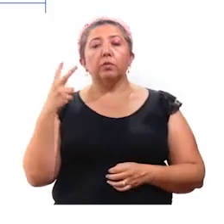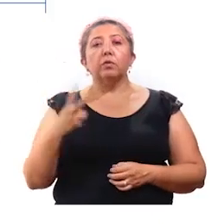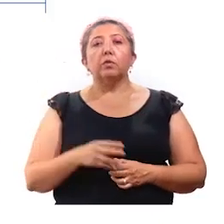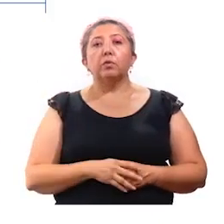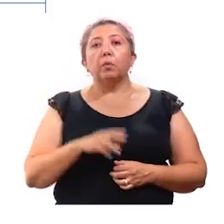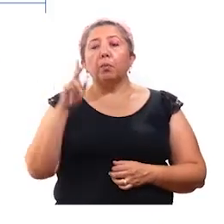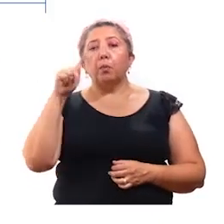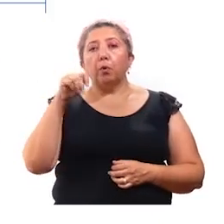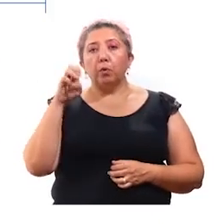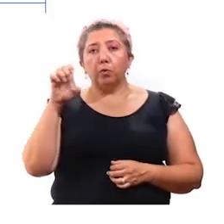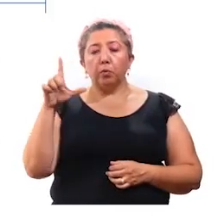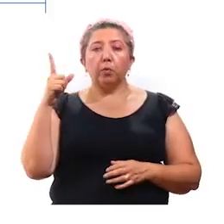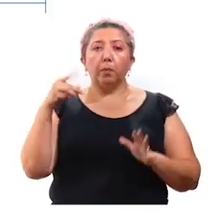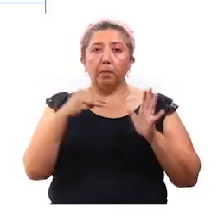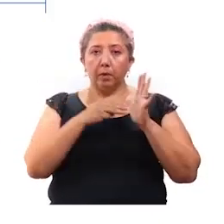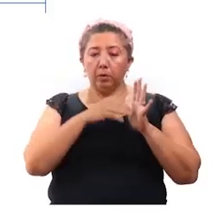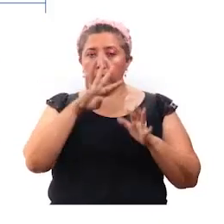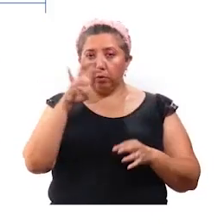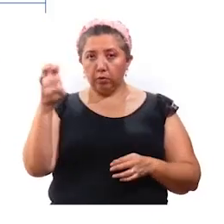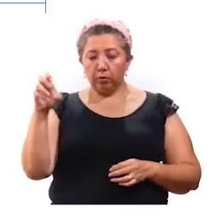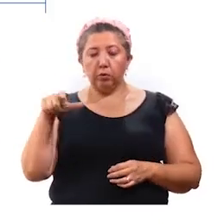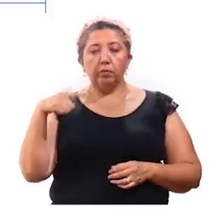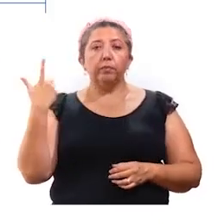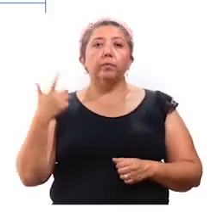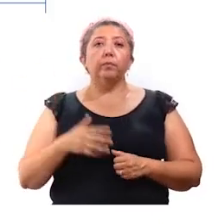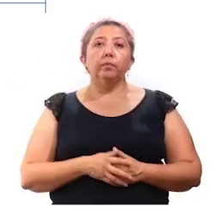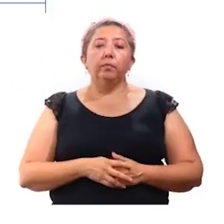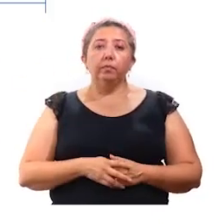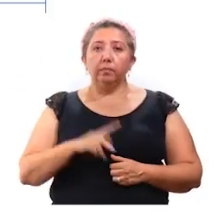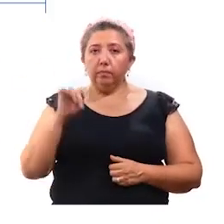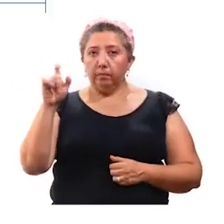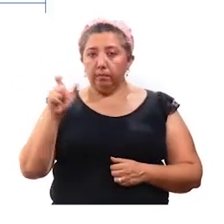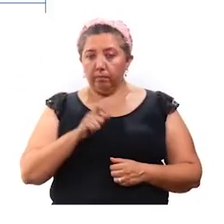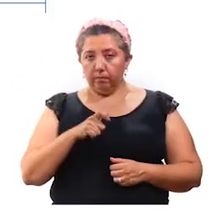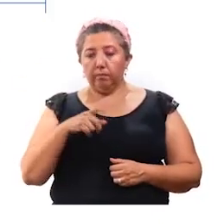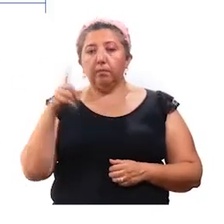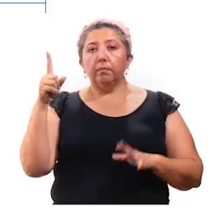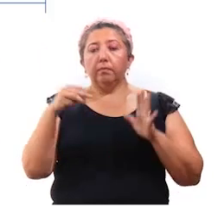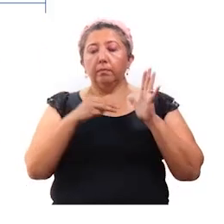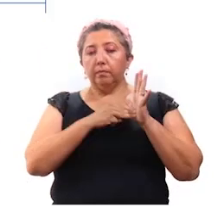1.652, Motul, 1.412, Tecash,